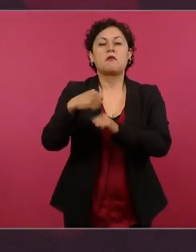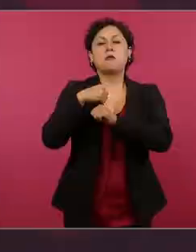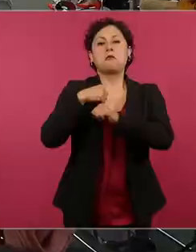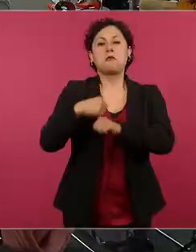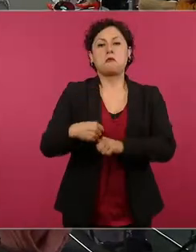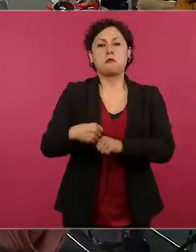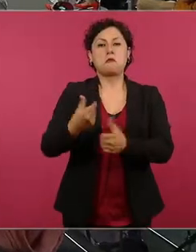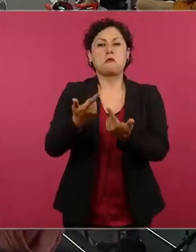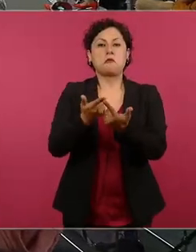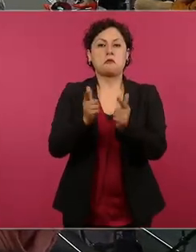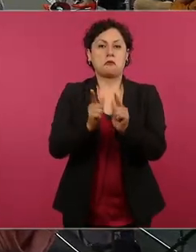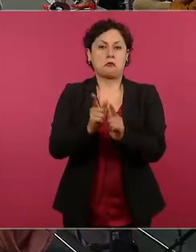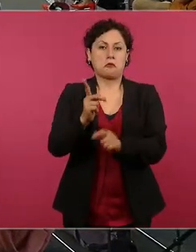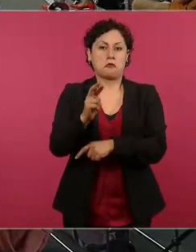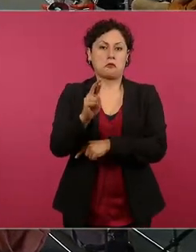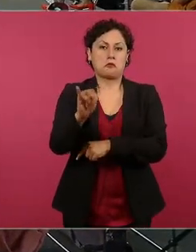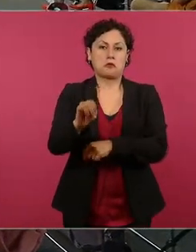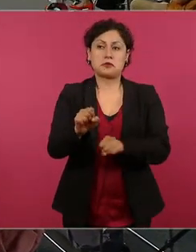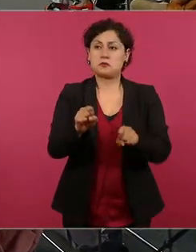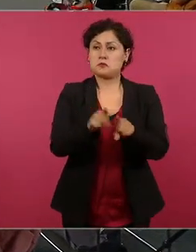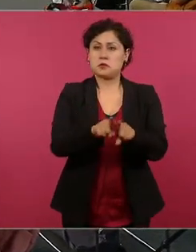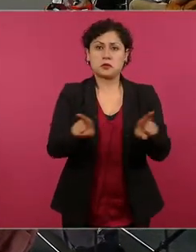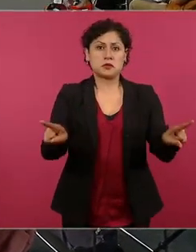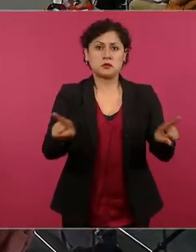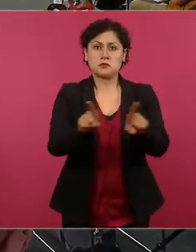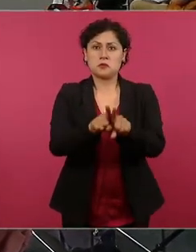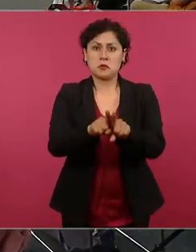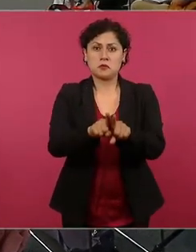Ya tengo que poner estos ejemplos, pues,